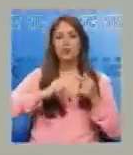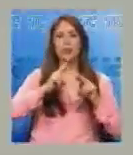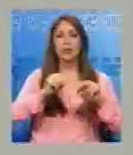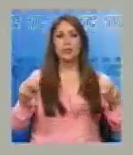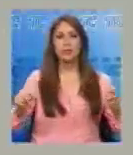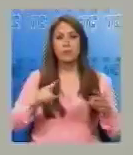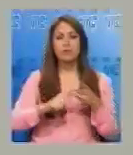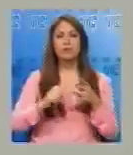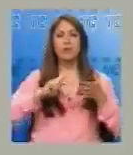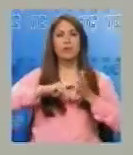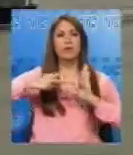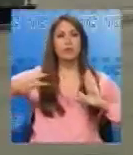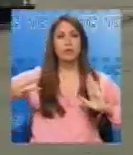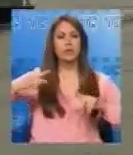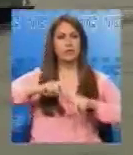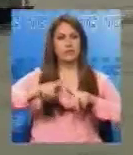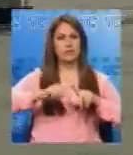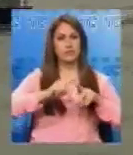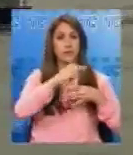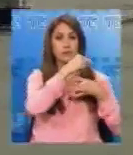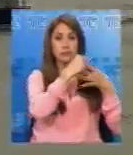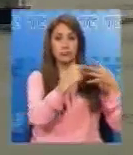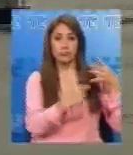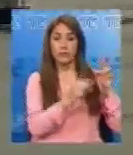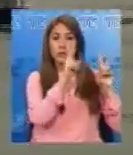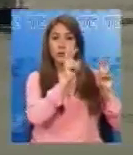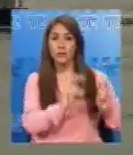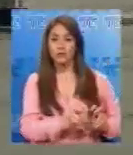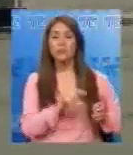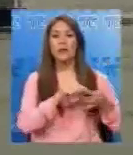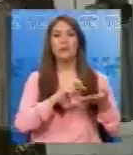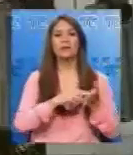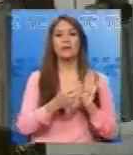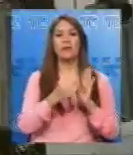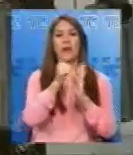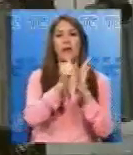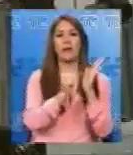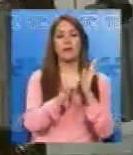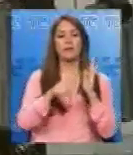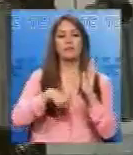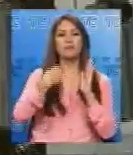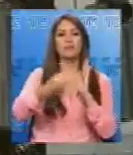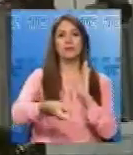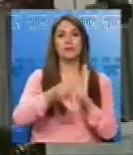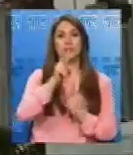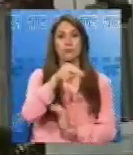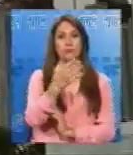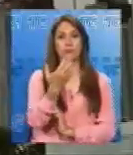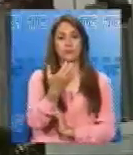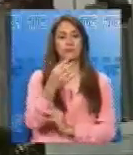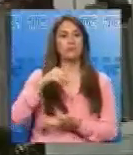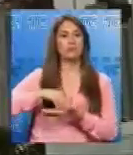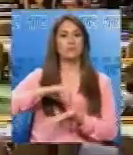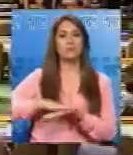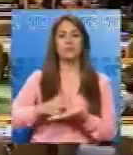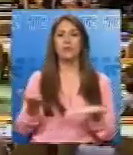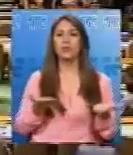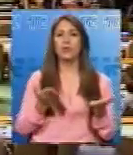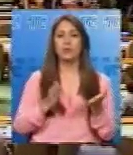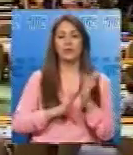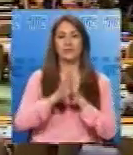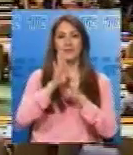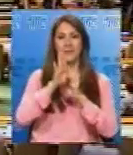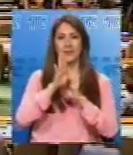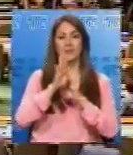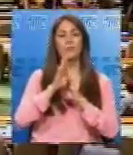tecnología, puede ser un instrumento para avanzar con mayor fuerza la agenda después 2015, que fue adoptada en la Cumbre de Desarrollo